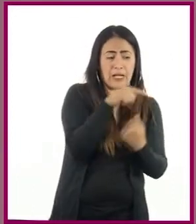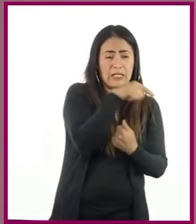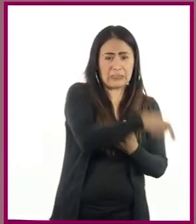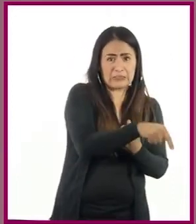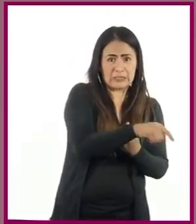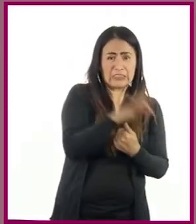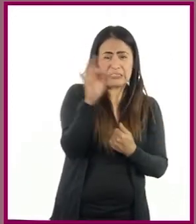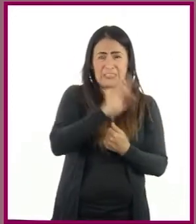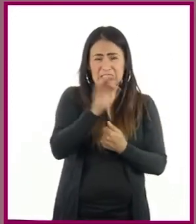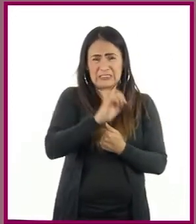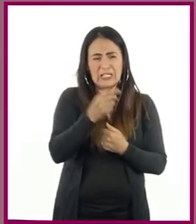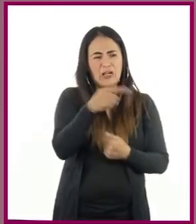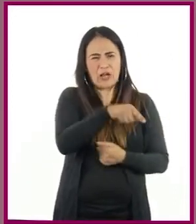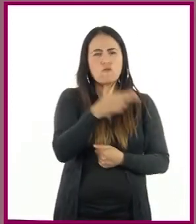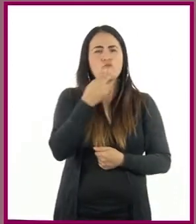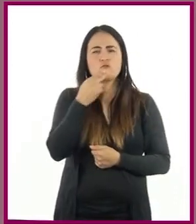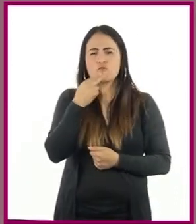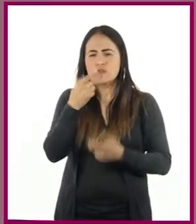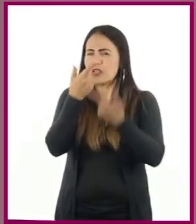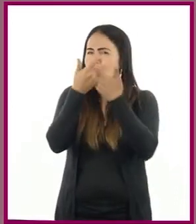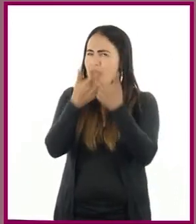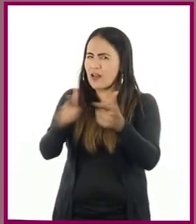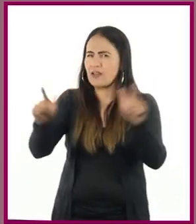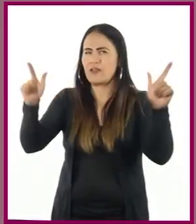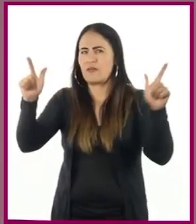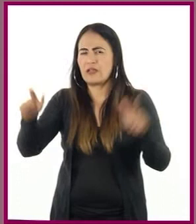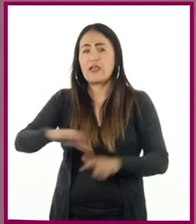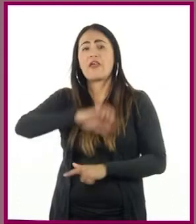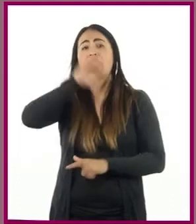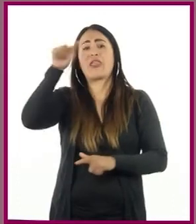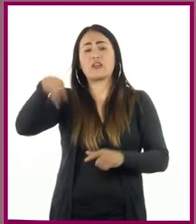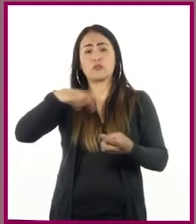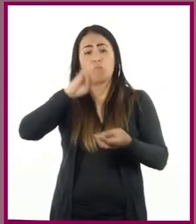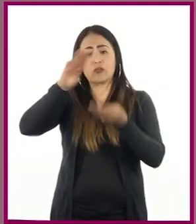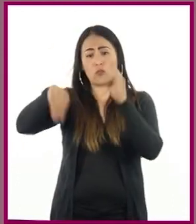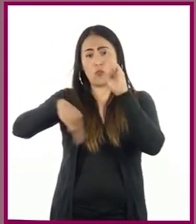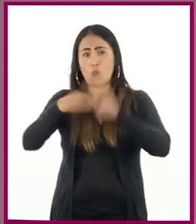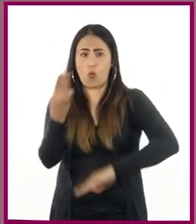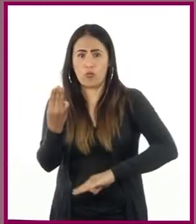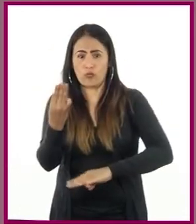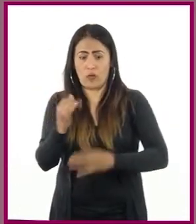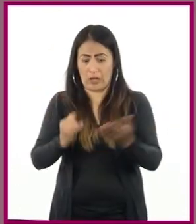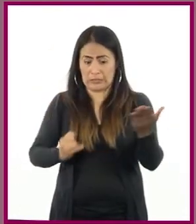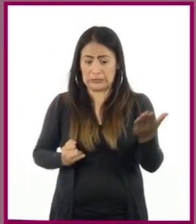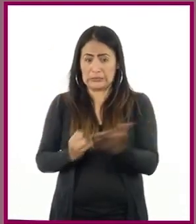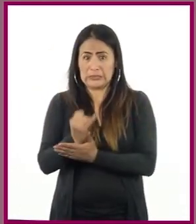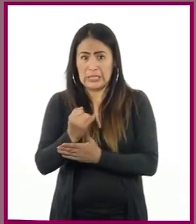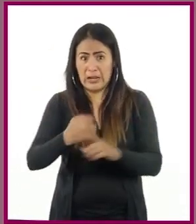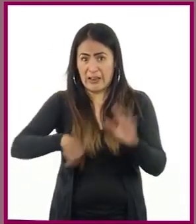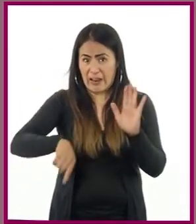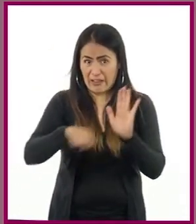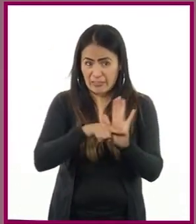a usar su armamento sabiendo de las consecuencias mundiales que una decisión de este tipo podría traer.